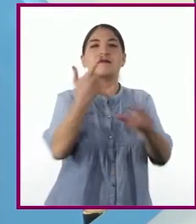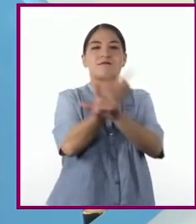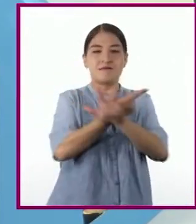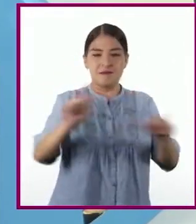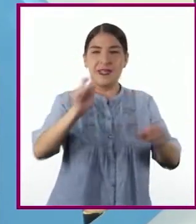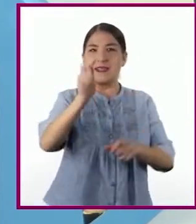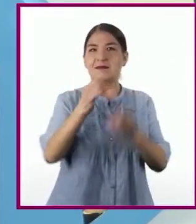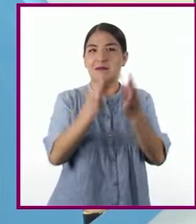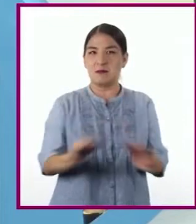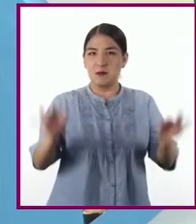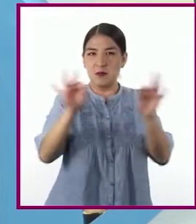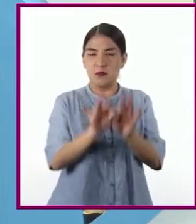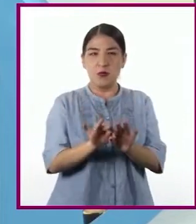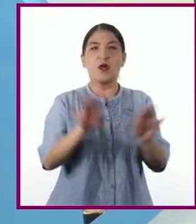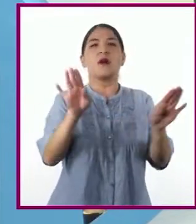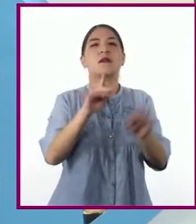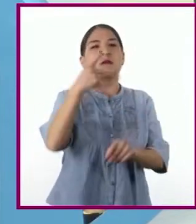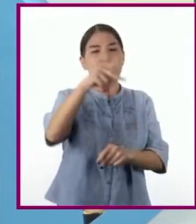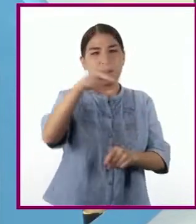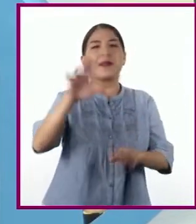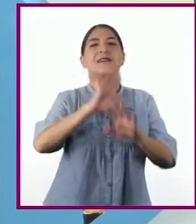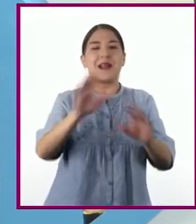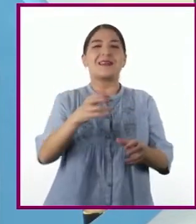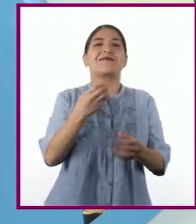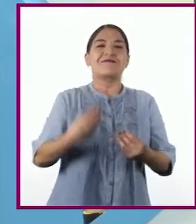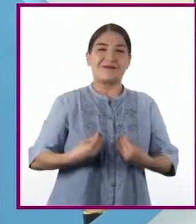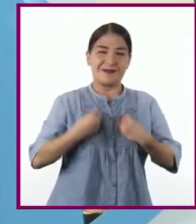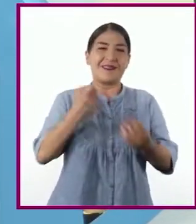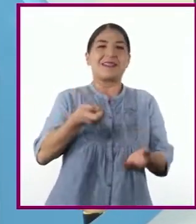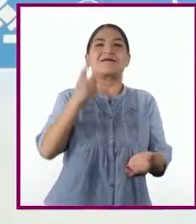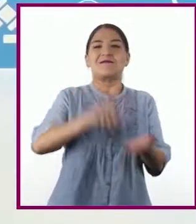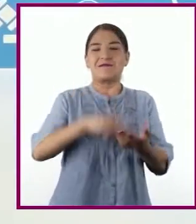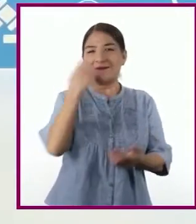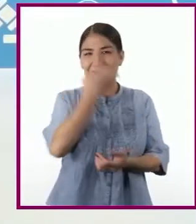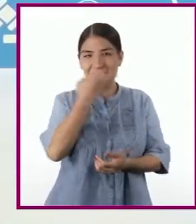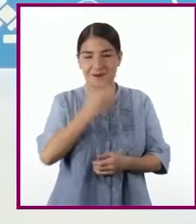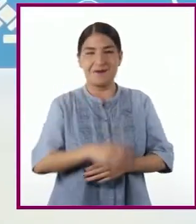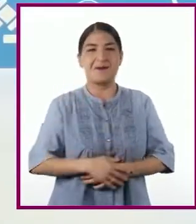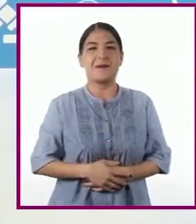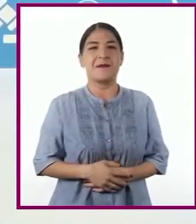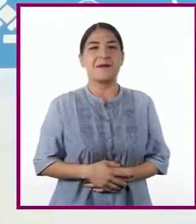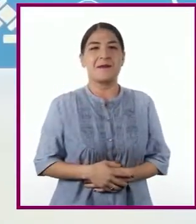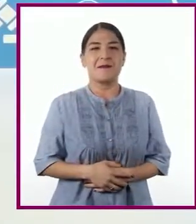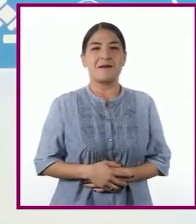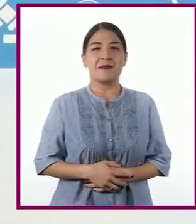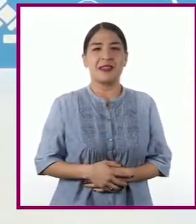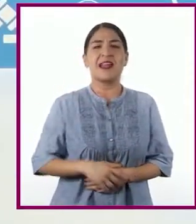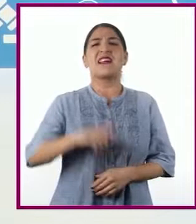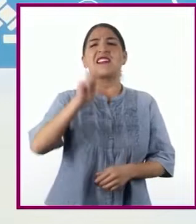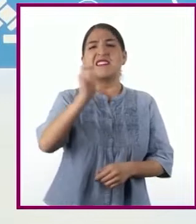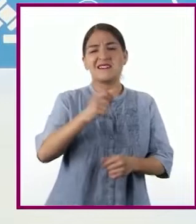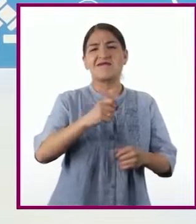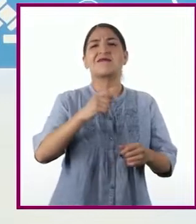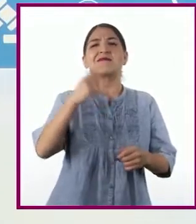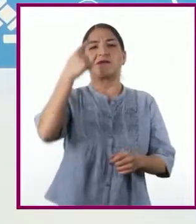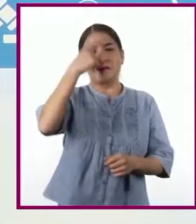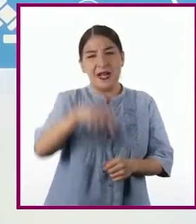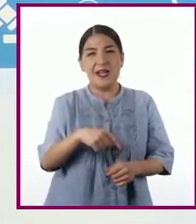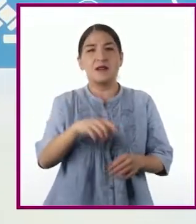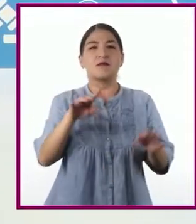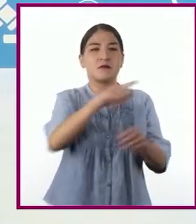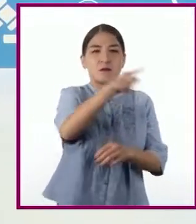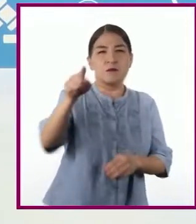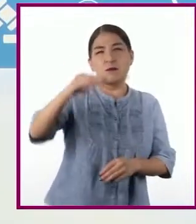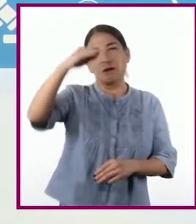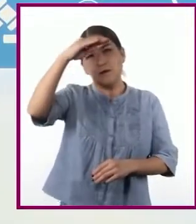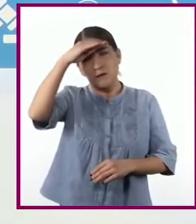en uno de los contextos que ustedes ya conocen, el escolar. La finalidad es que sean